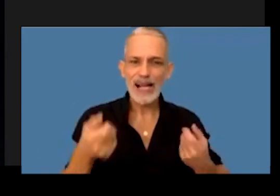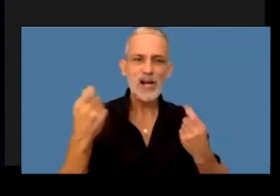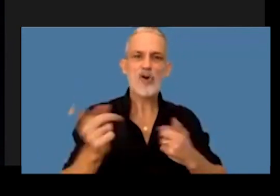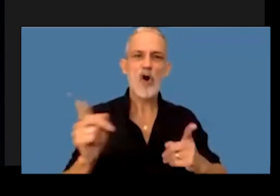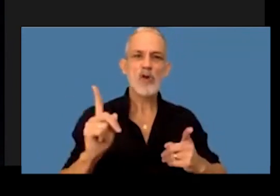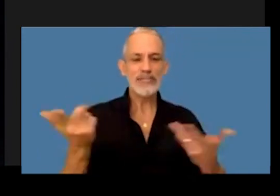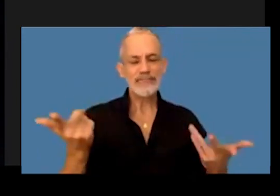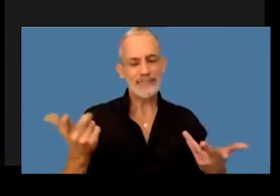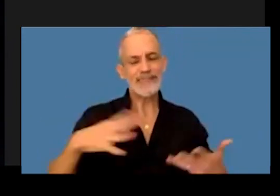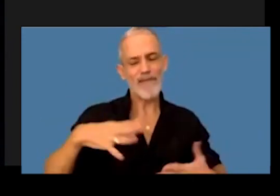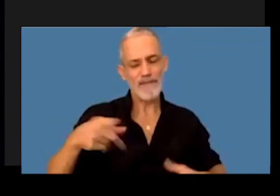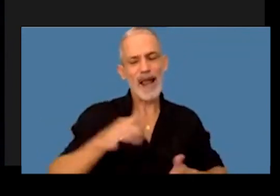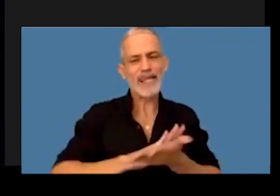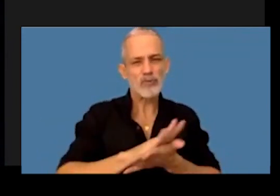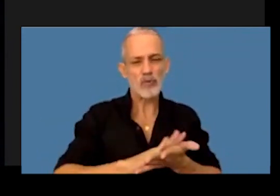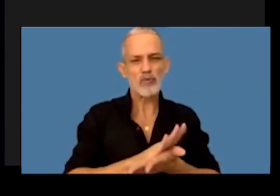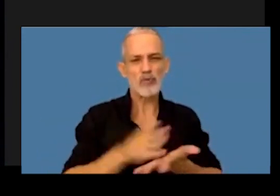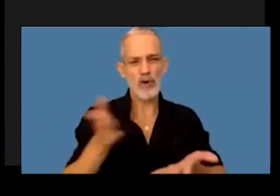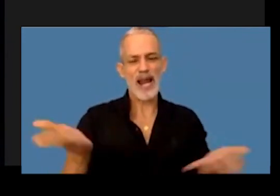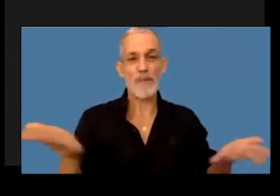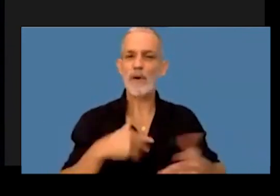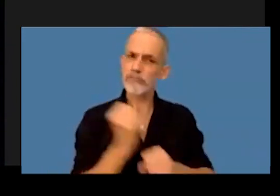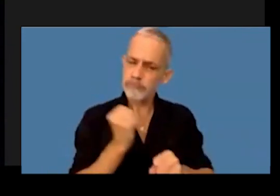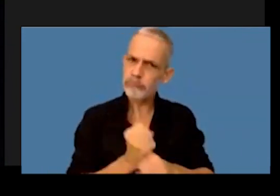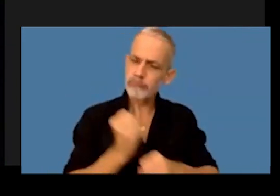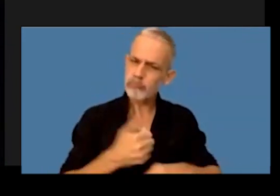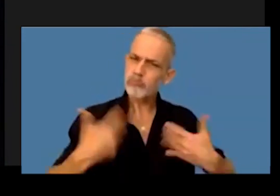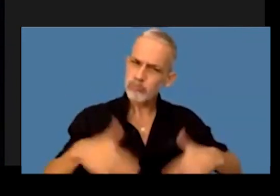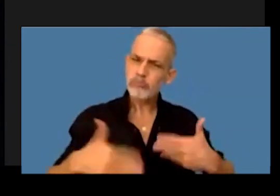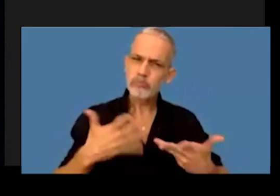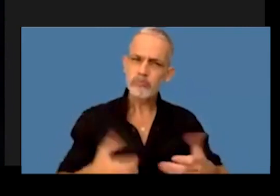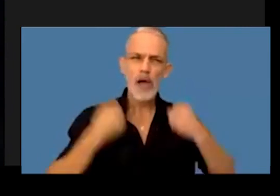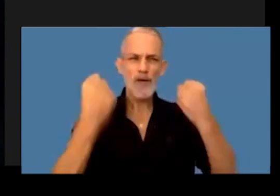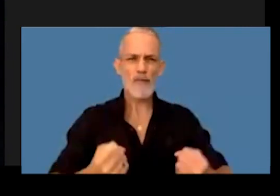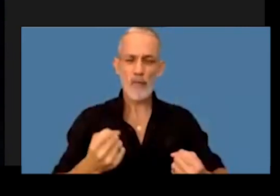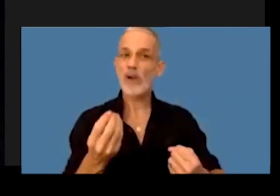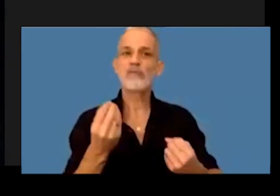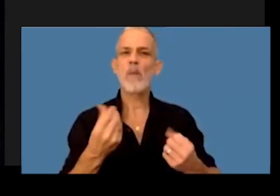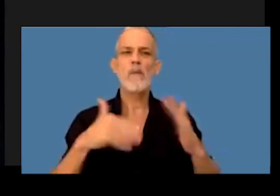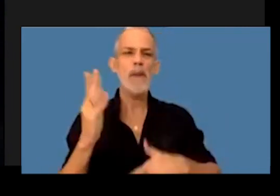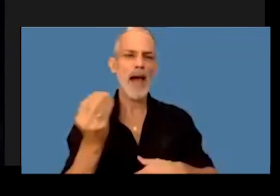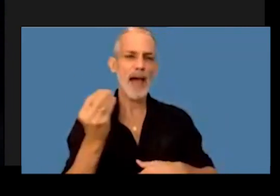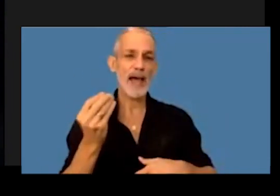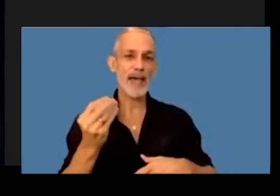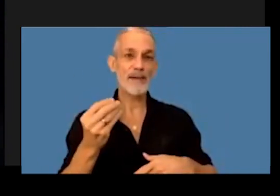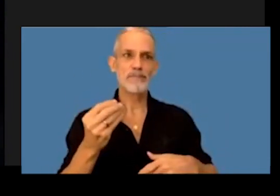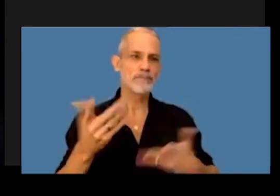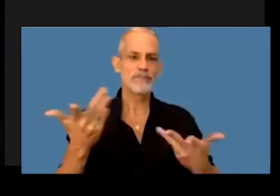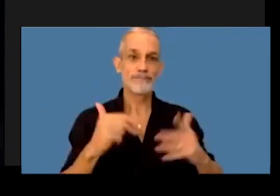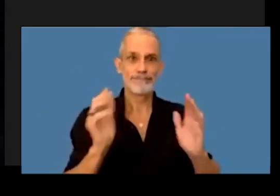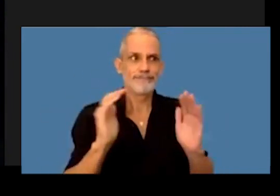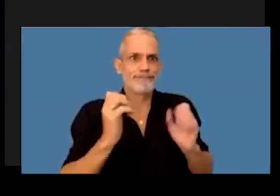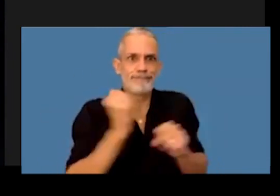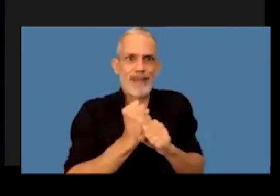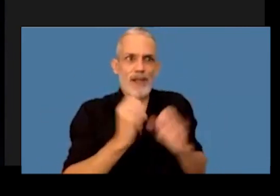con esa persona, pero se hizo un trabajo muy, muy grande, sobre todo teniendo en cuenta un contexto de teletrabajo también para los